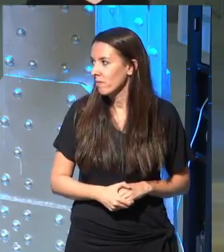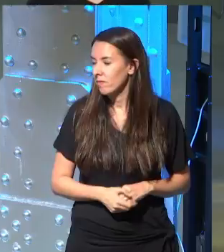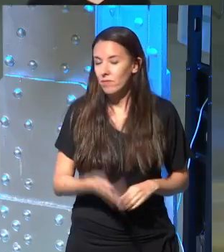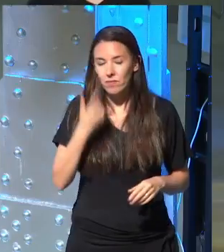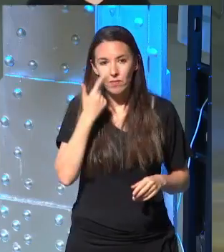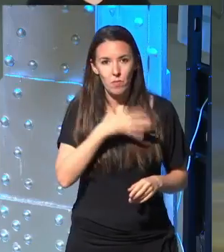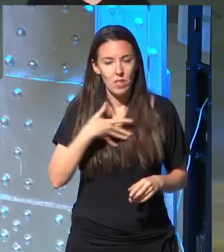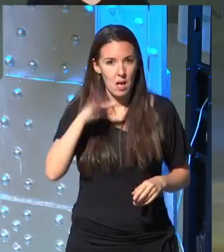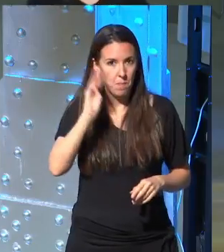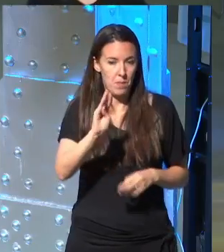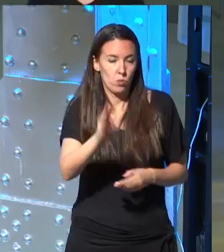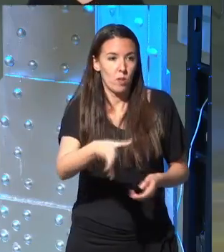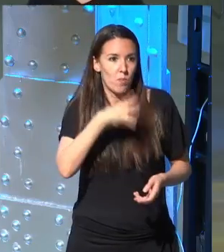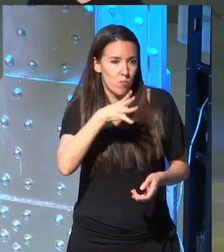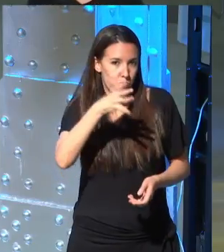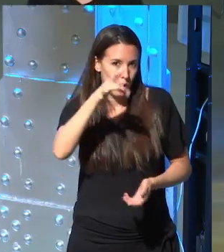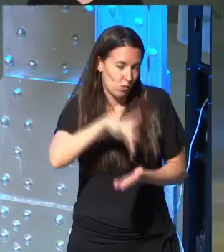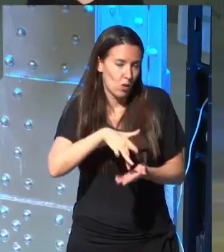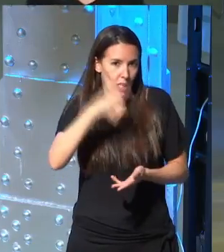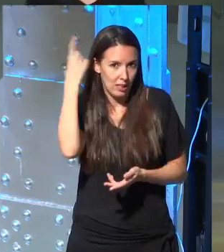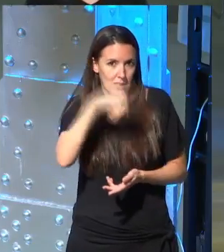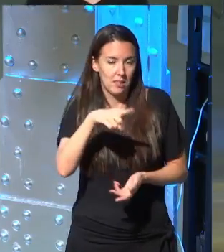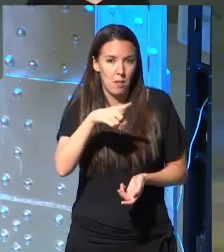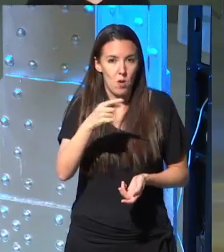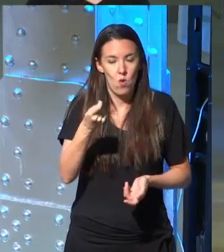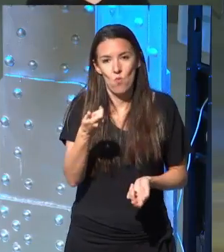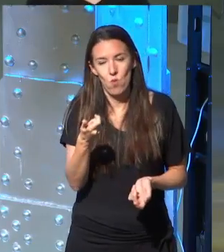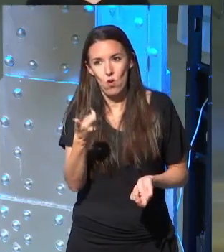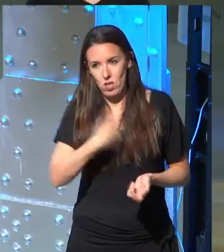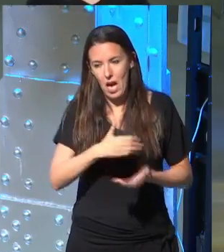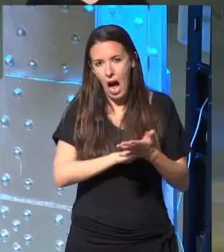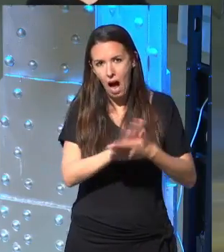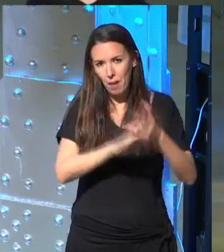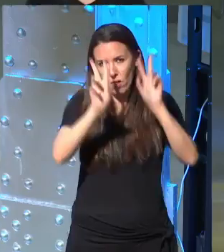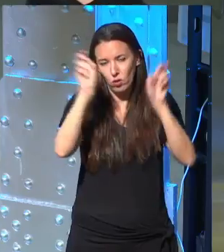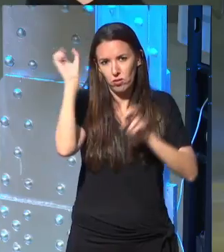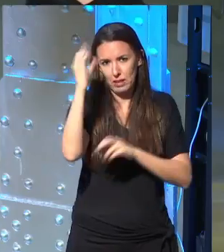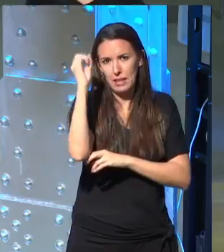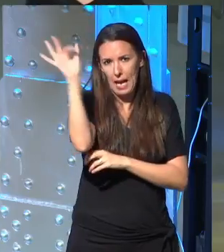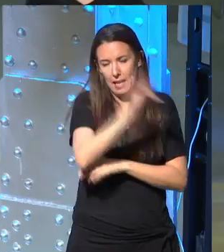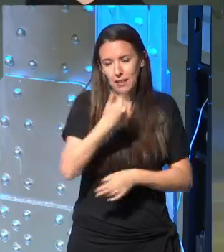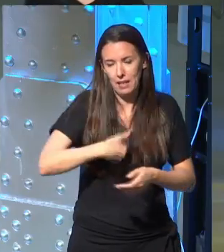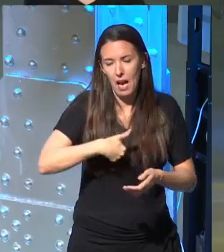A ver, yo te quería preguntar porque a raíz de, bueno, se ha comentado también un poco durante la charla,